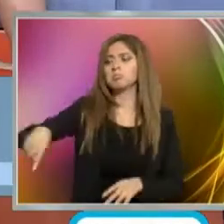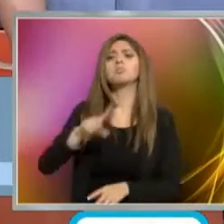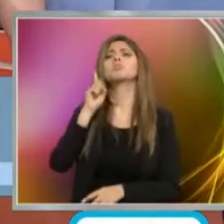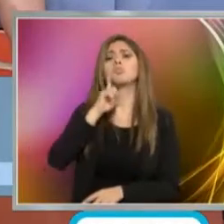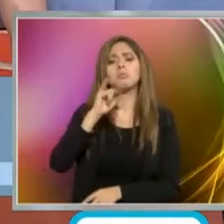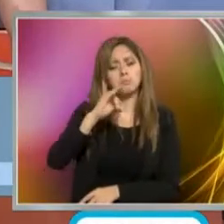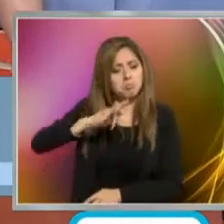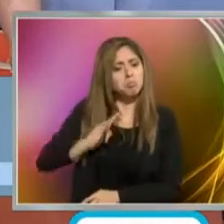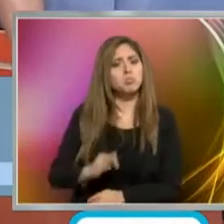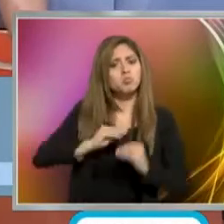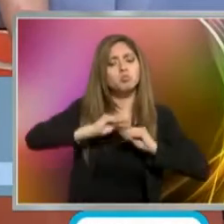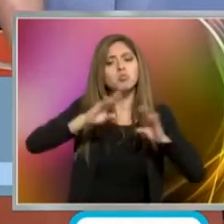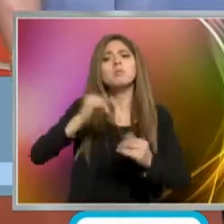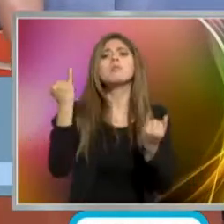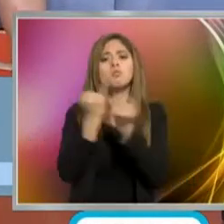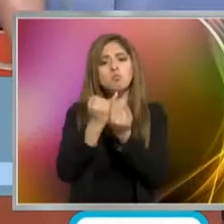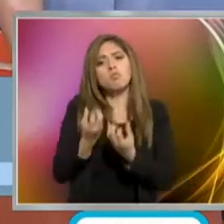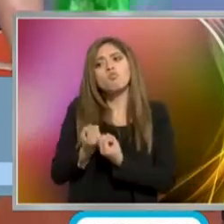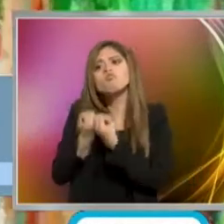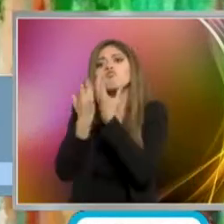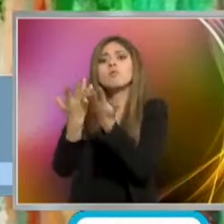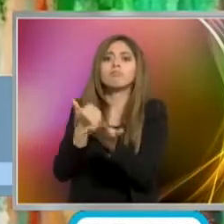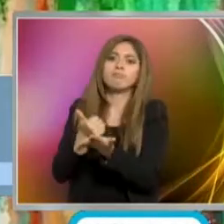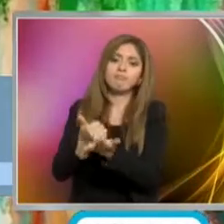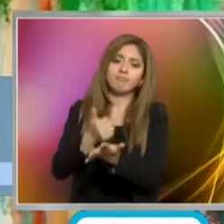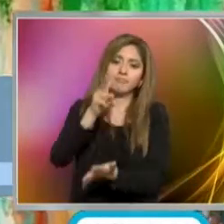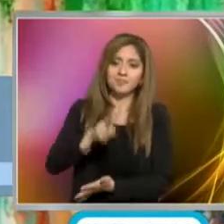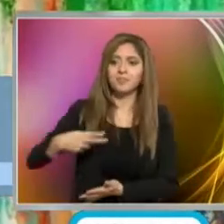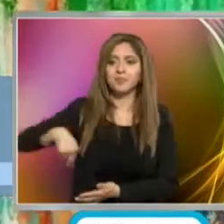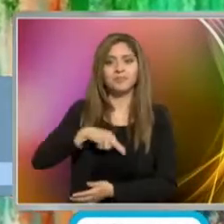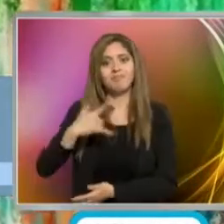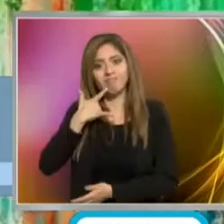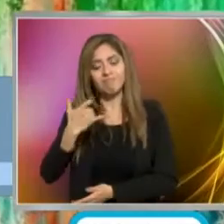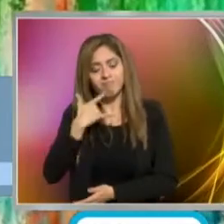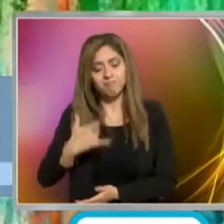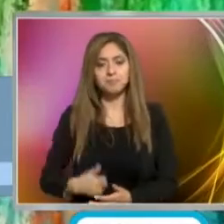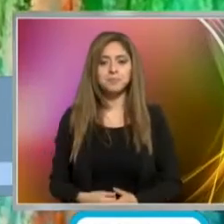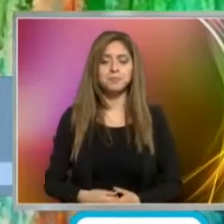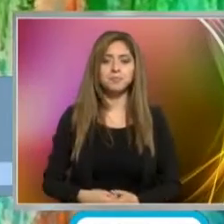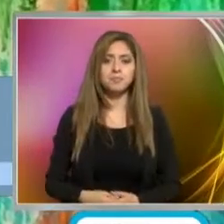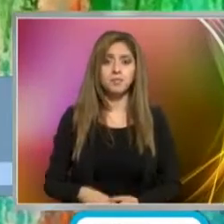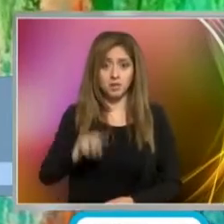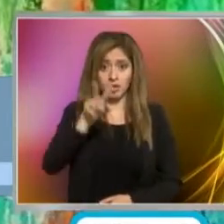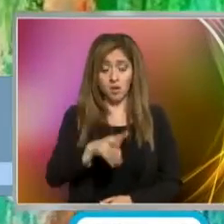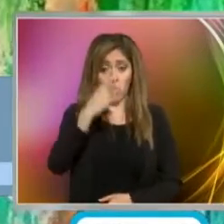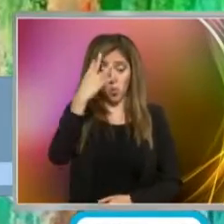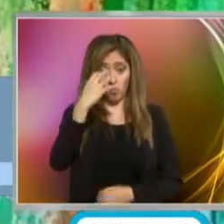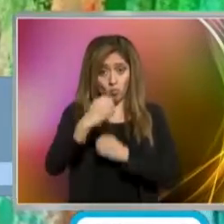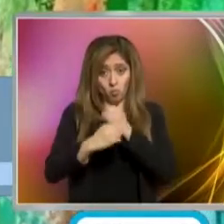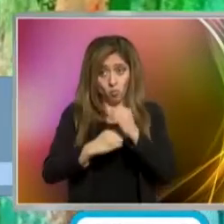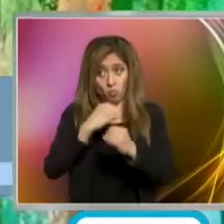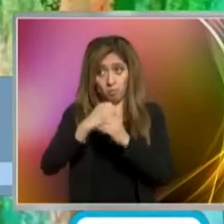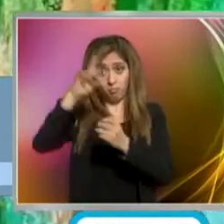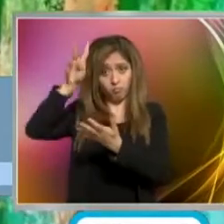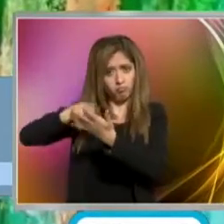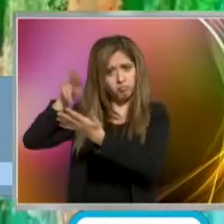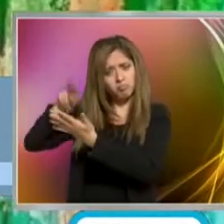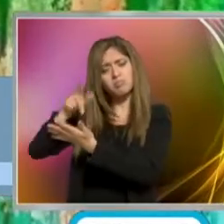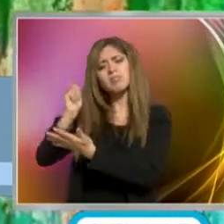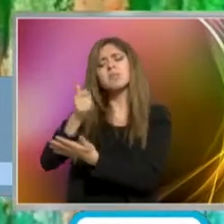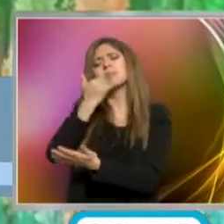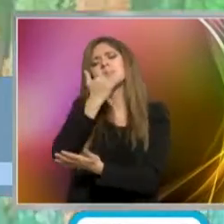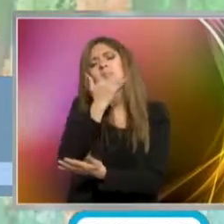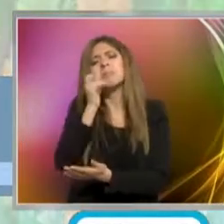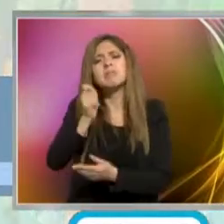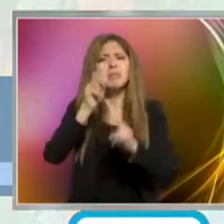apuntadísimas, sobre todo también para donar y ayudar. Las ganas nunca faltan. Las ganas nunca faltan. Entonces tú tienes 4 obras también dentro de esta exposición. Sí, 4 obras. Cuéntame un poco cómo son,